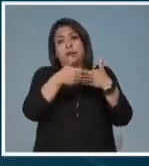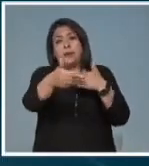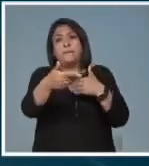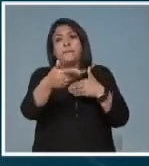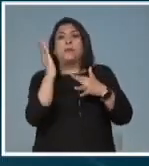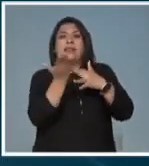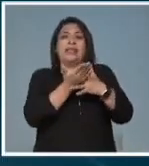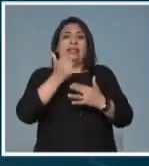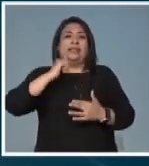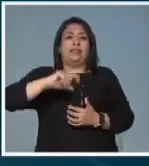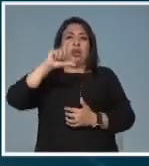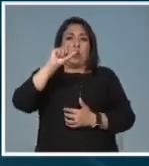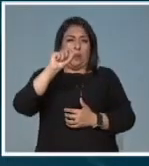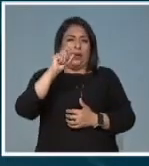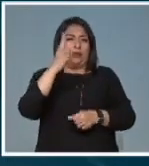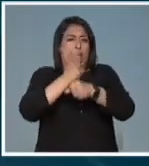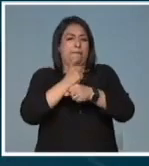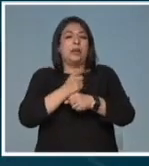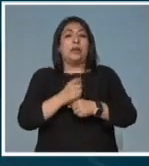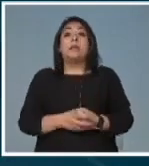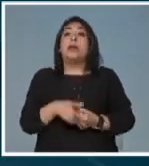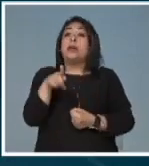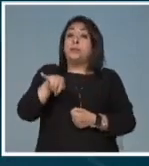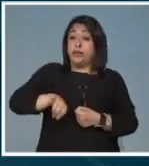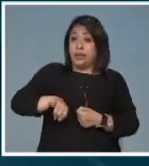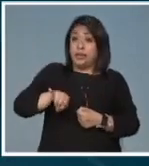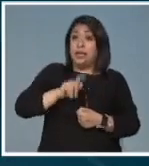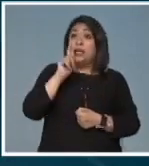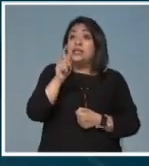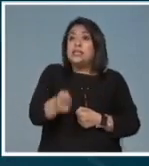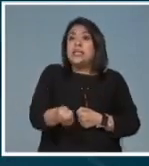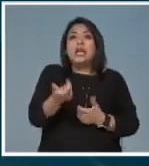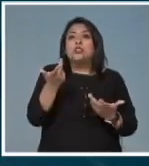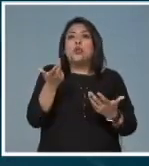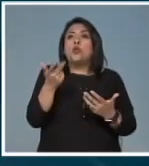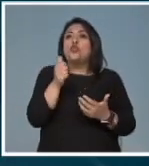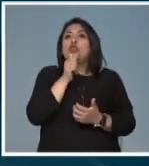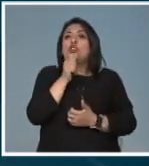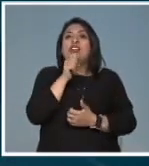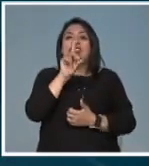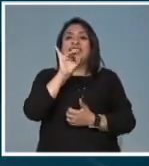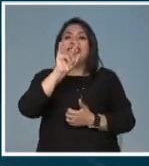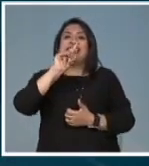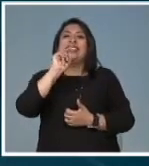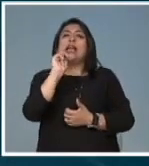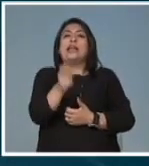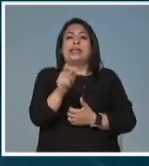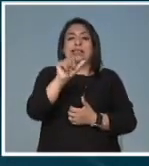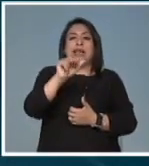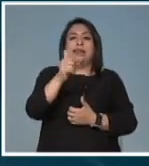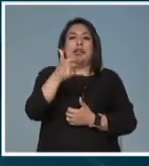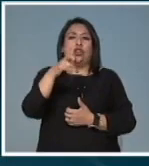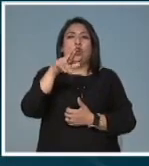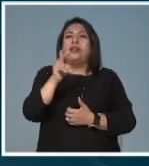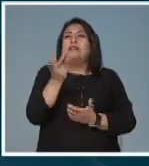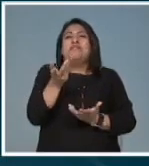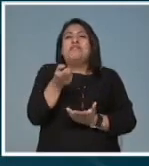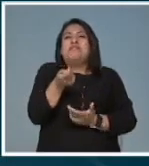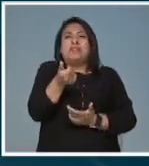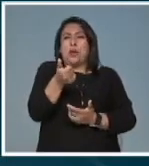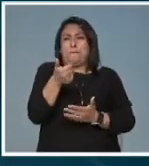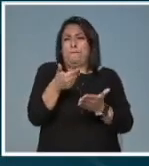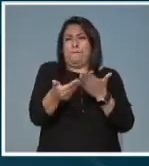del siglo XX. Hay un interés por lo anacrónico, hay un interés por aquello que aparentemente no está